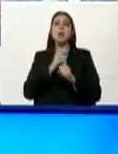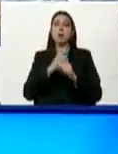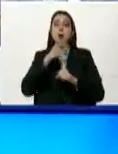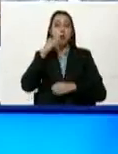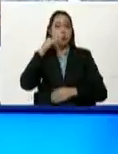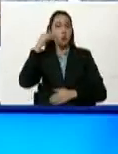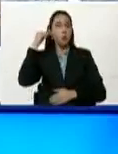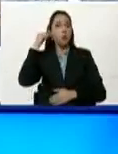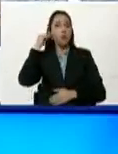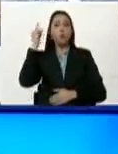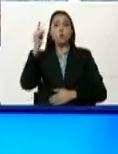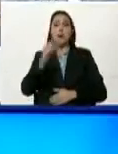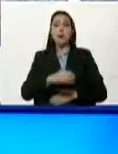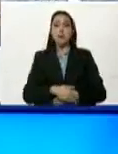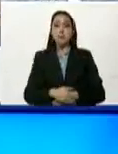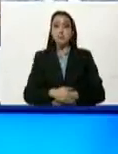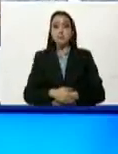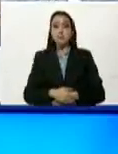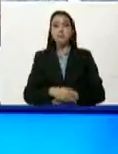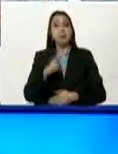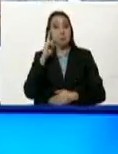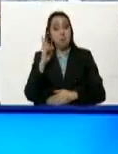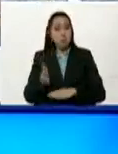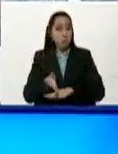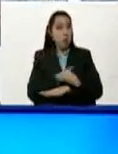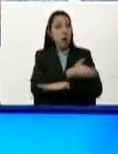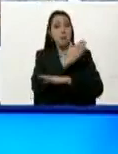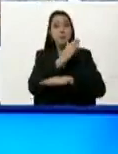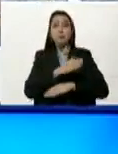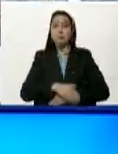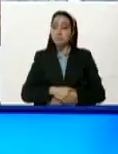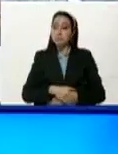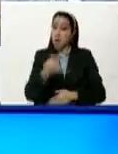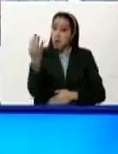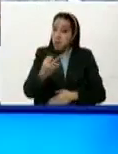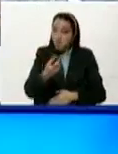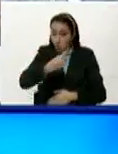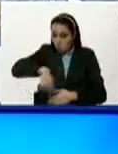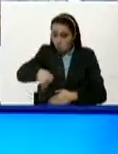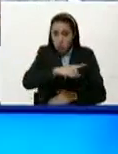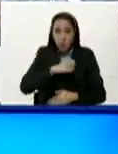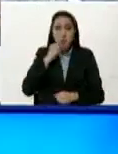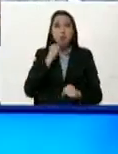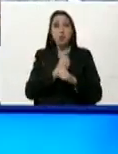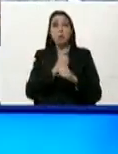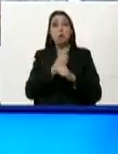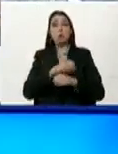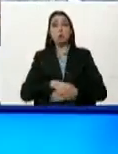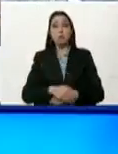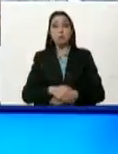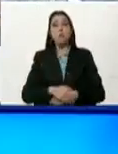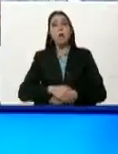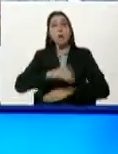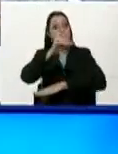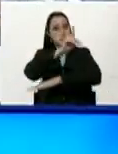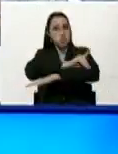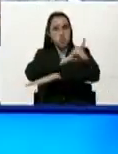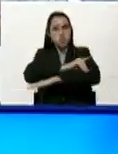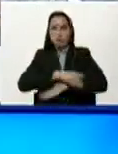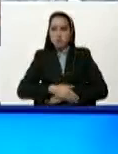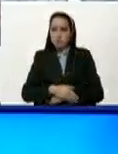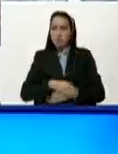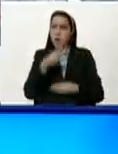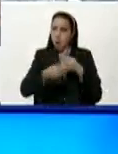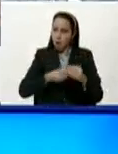trabajadoras ahí los vimos bueno como siempre los trabajadores con su disciplina con su dedicación